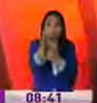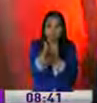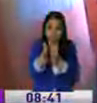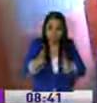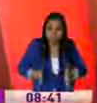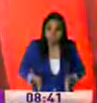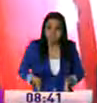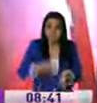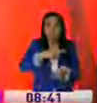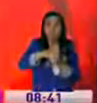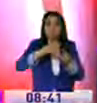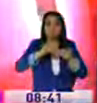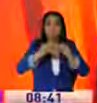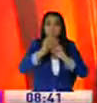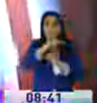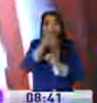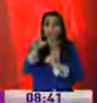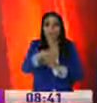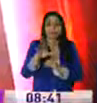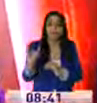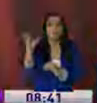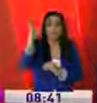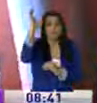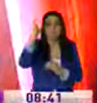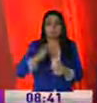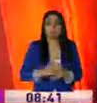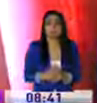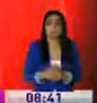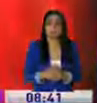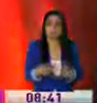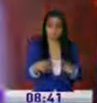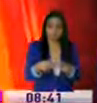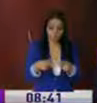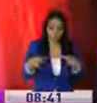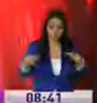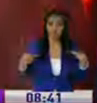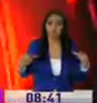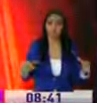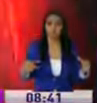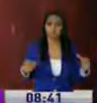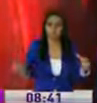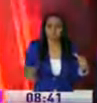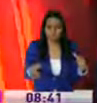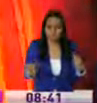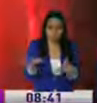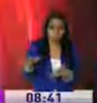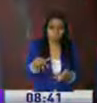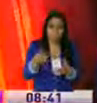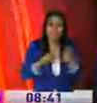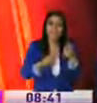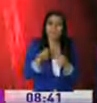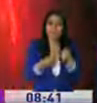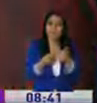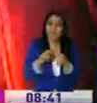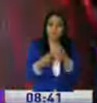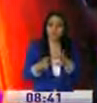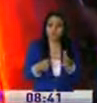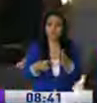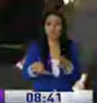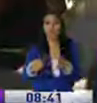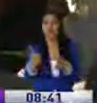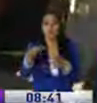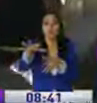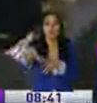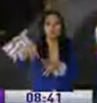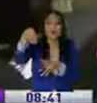kilómetro 30 de la vía a la costa. El uno era pues un camión de distribución de leche y el otro es una plataforma en la que lleva arena.